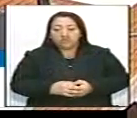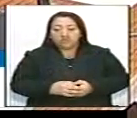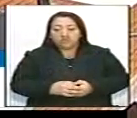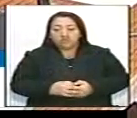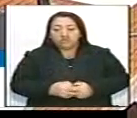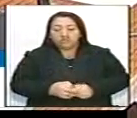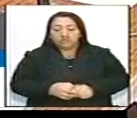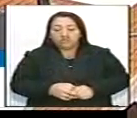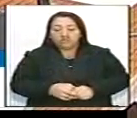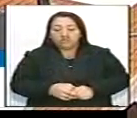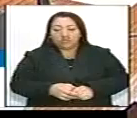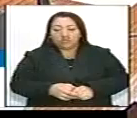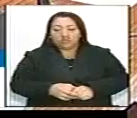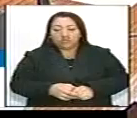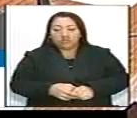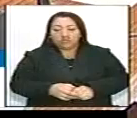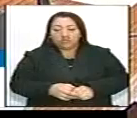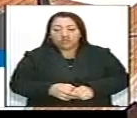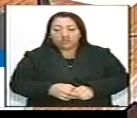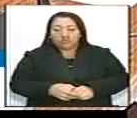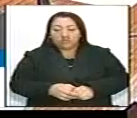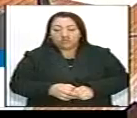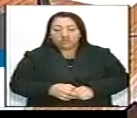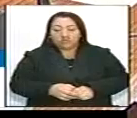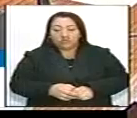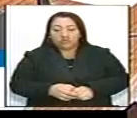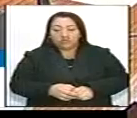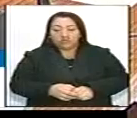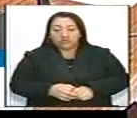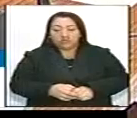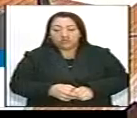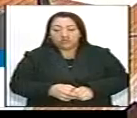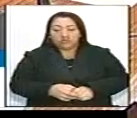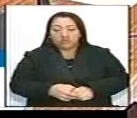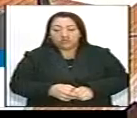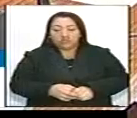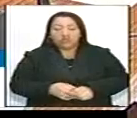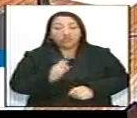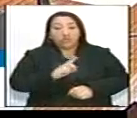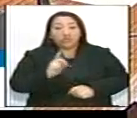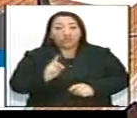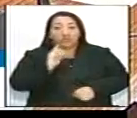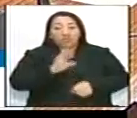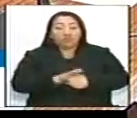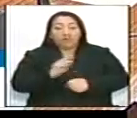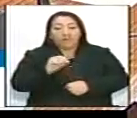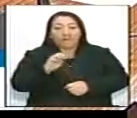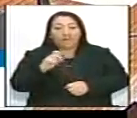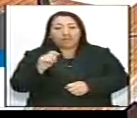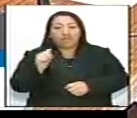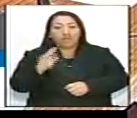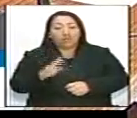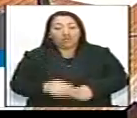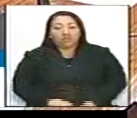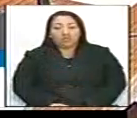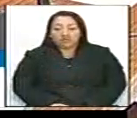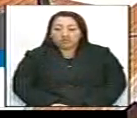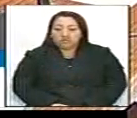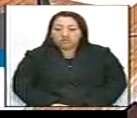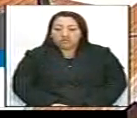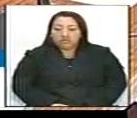uno cumple dentro del programa de incentivos, indistintamente a meta 4, es decir, este rol lo